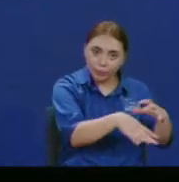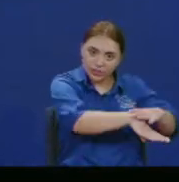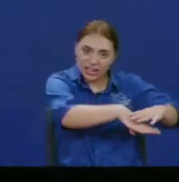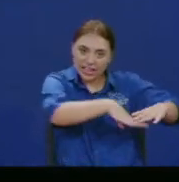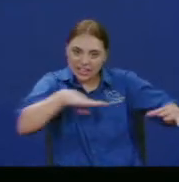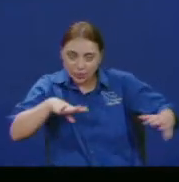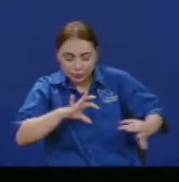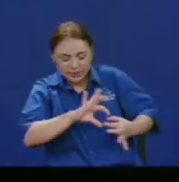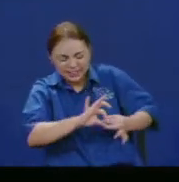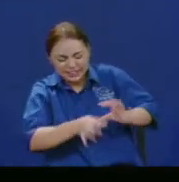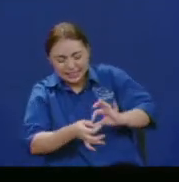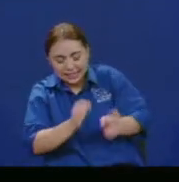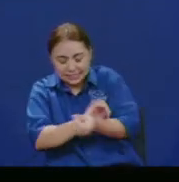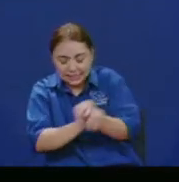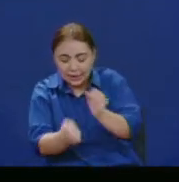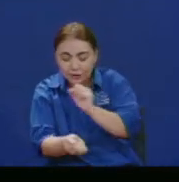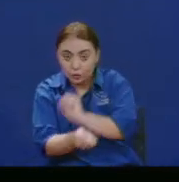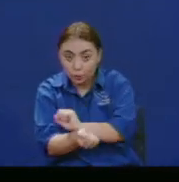de Abib.